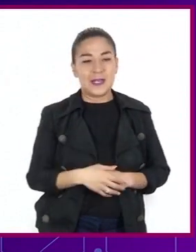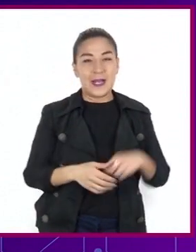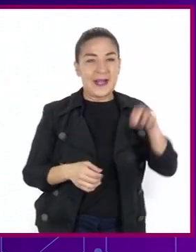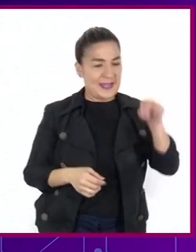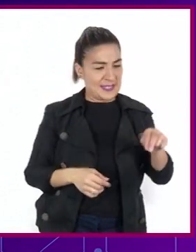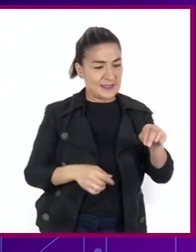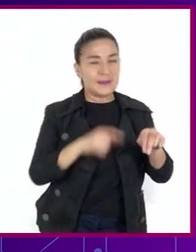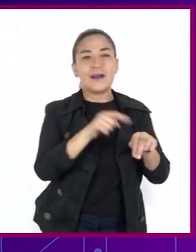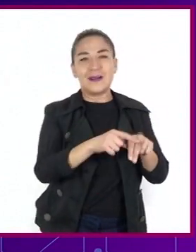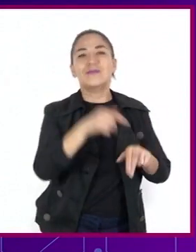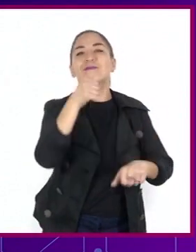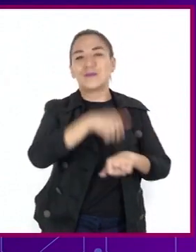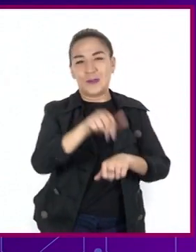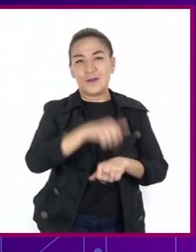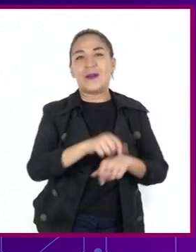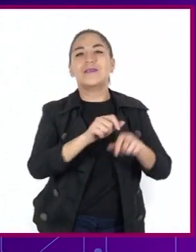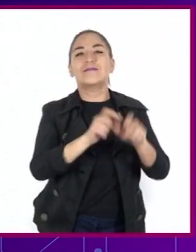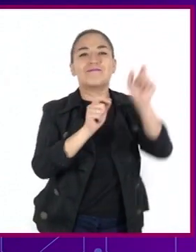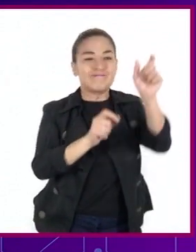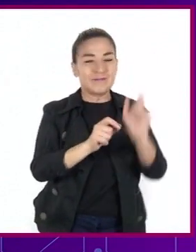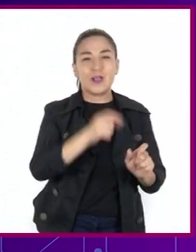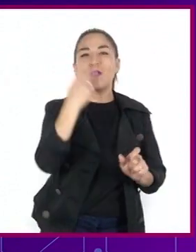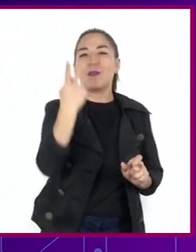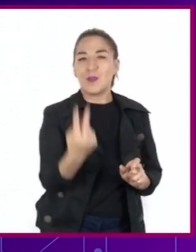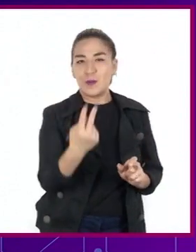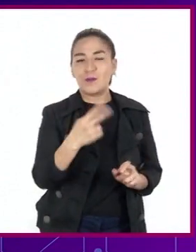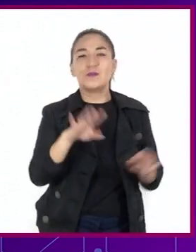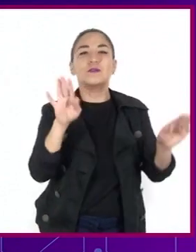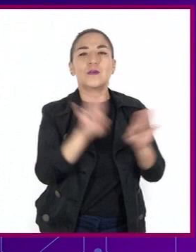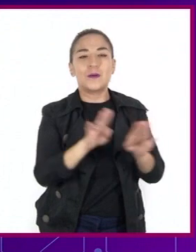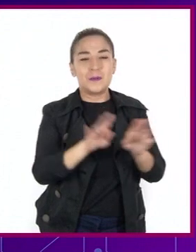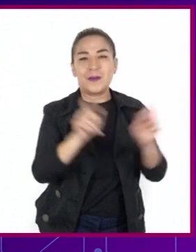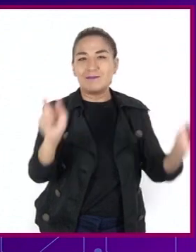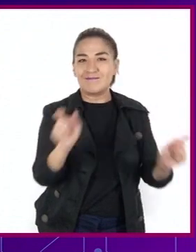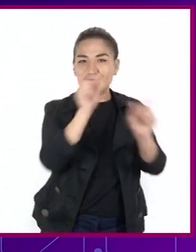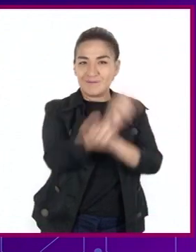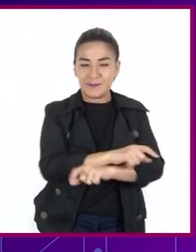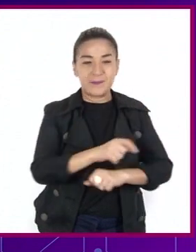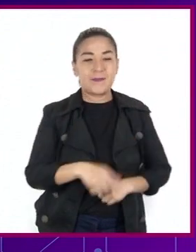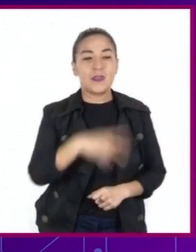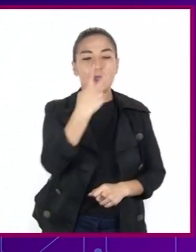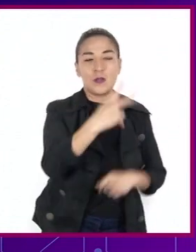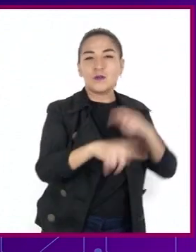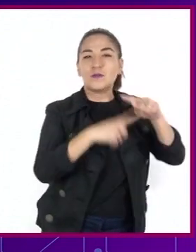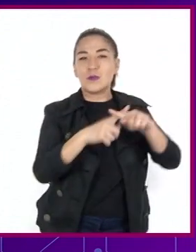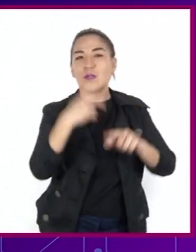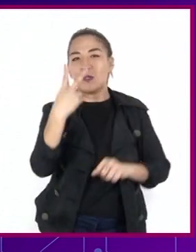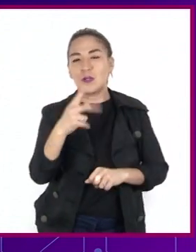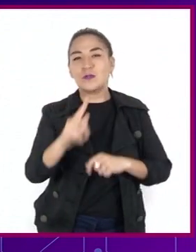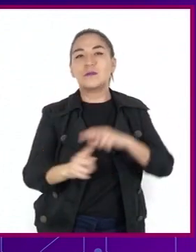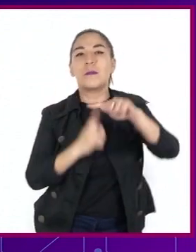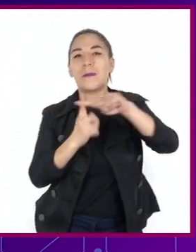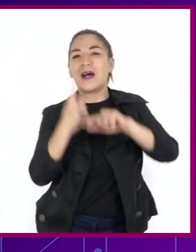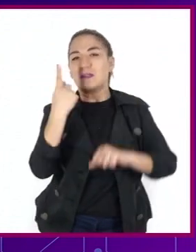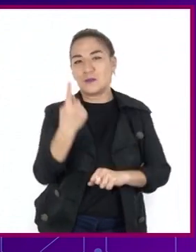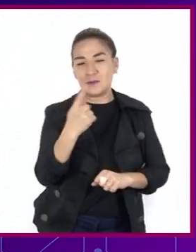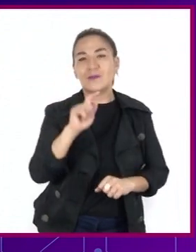n, coloca 2 y comprueba que obtiene el número de elementos del segundo término, 2 por 2 más 1, que son